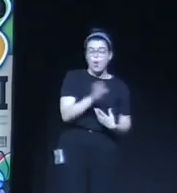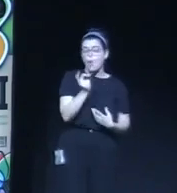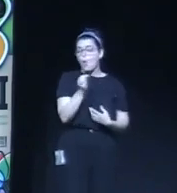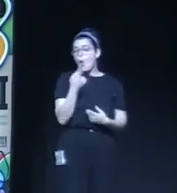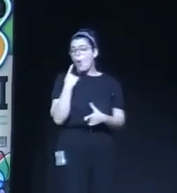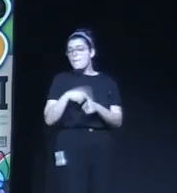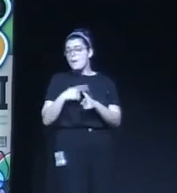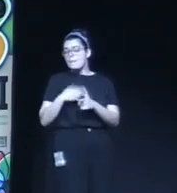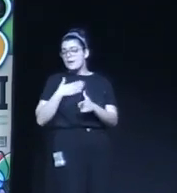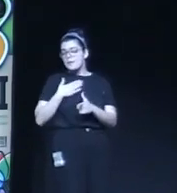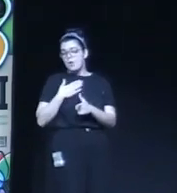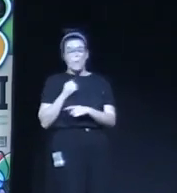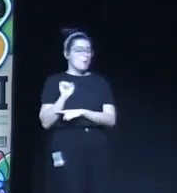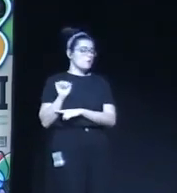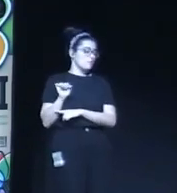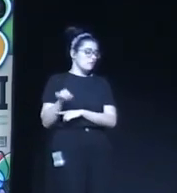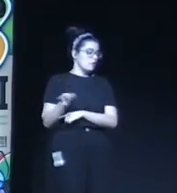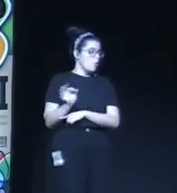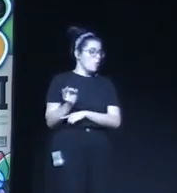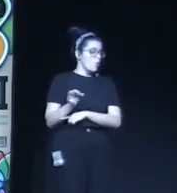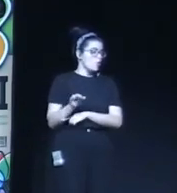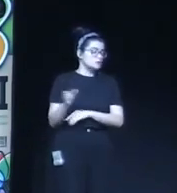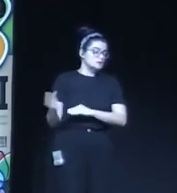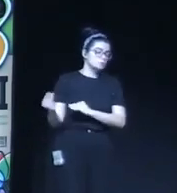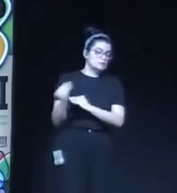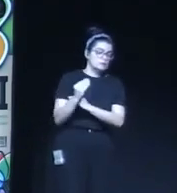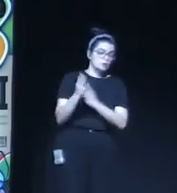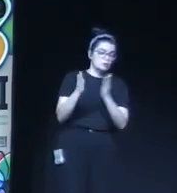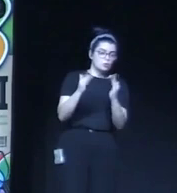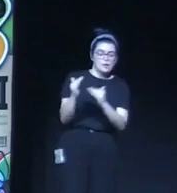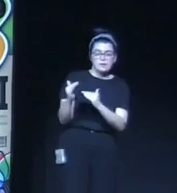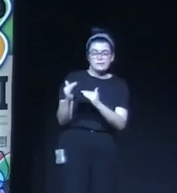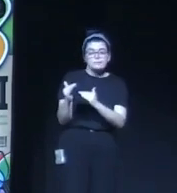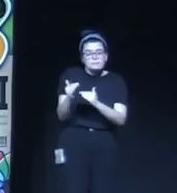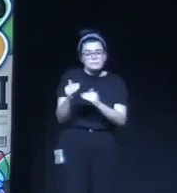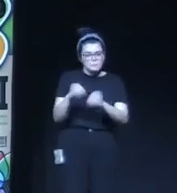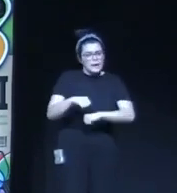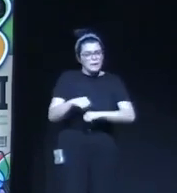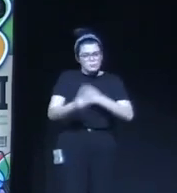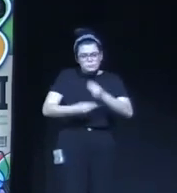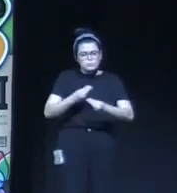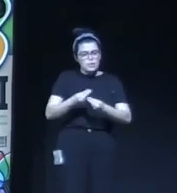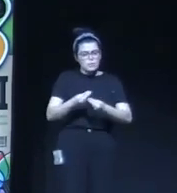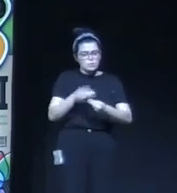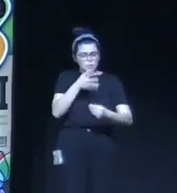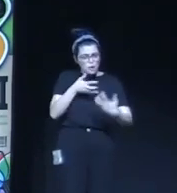hacer el vacío, si no va a haber subvención, bueno, pues eso es lo que pasa. Claro, ahí hay